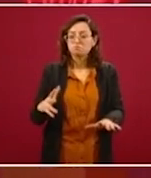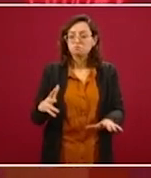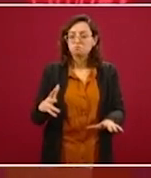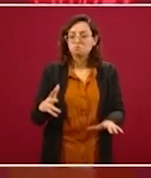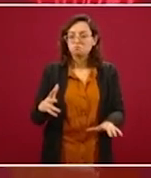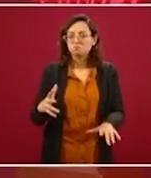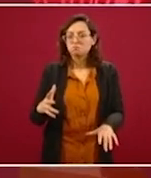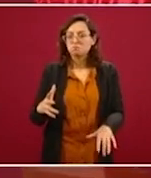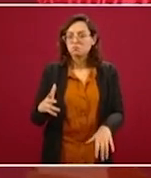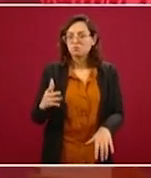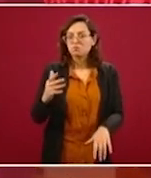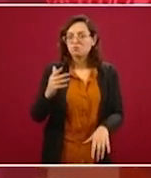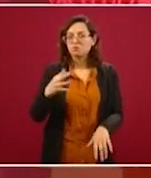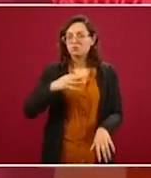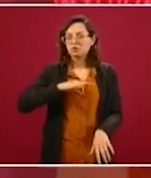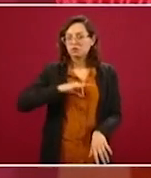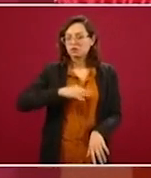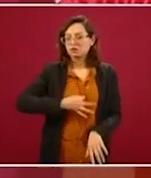terrible, fatal,